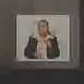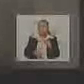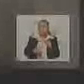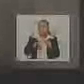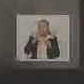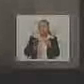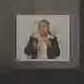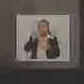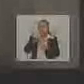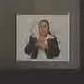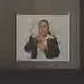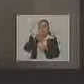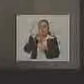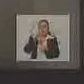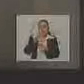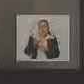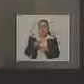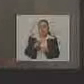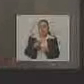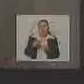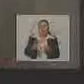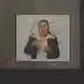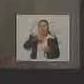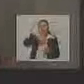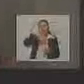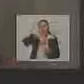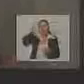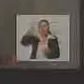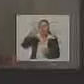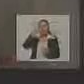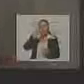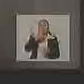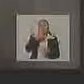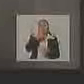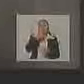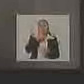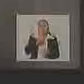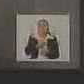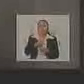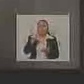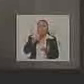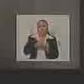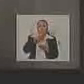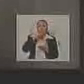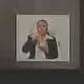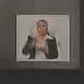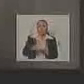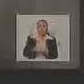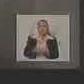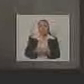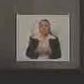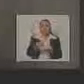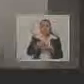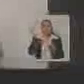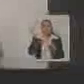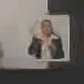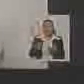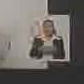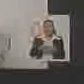debatiente tiene hasta un minuto. El uso de la voz lo tiene el candidato Elías Israel Talavera Ruiz.